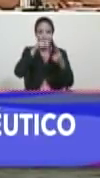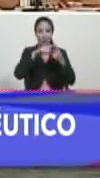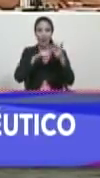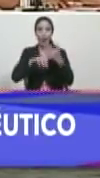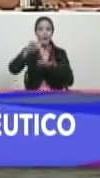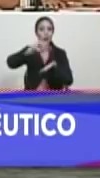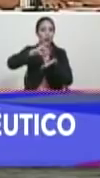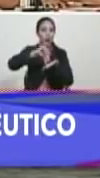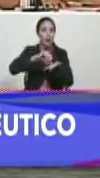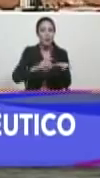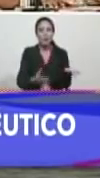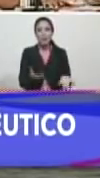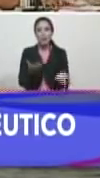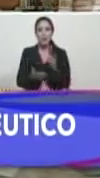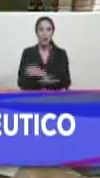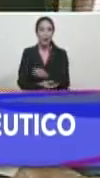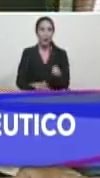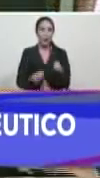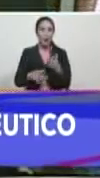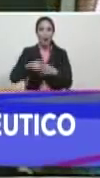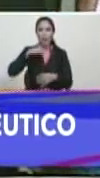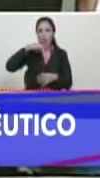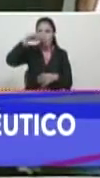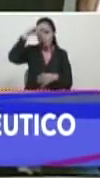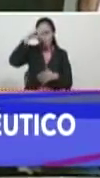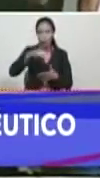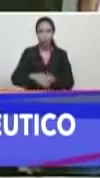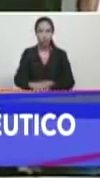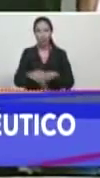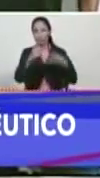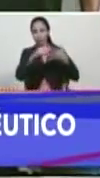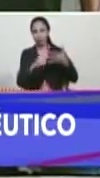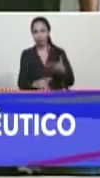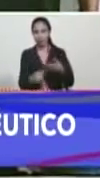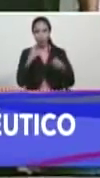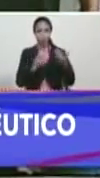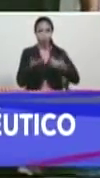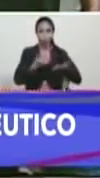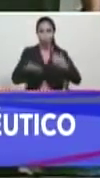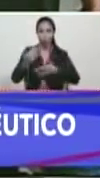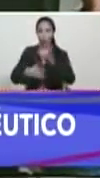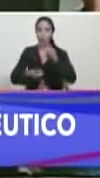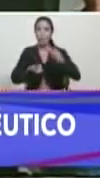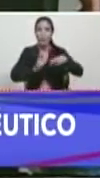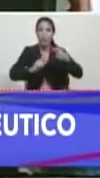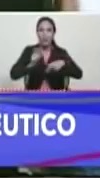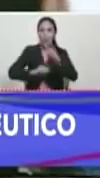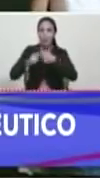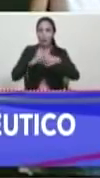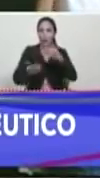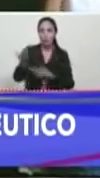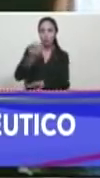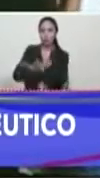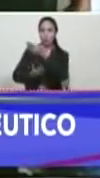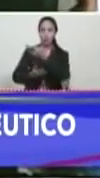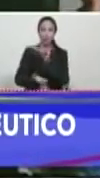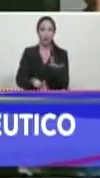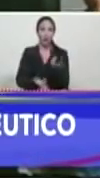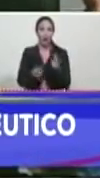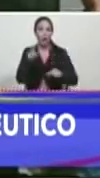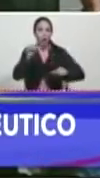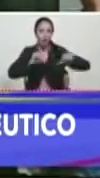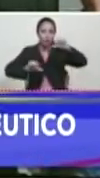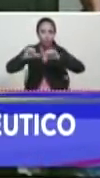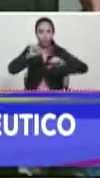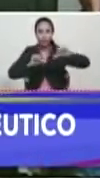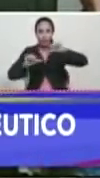Irán, Bielorrusia, cubrir con las importaciones los principios activos, que es